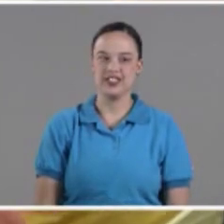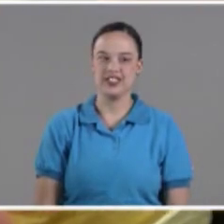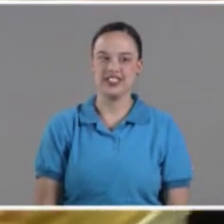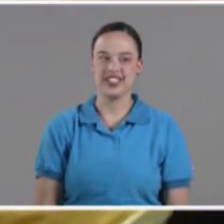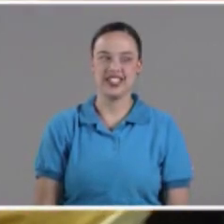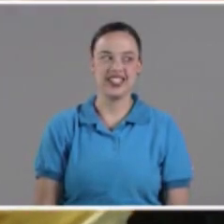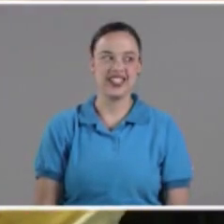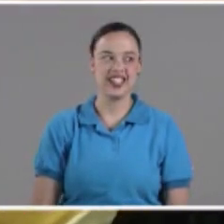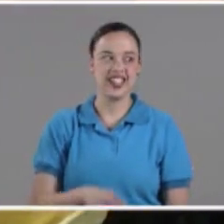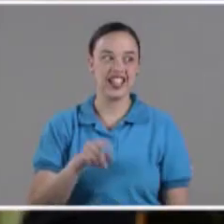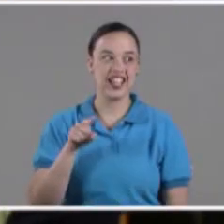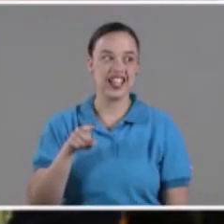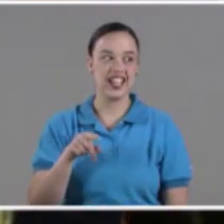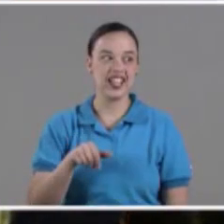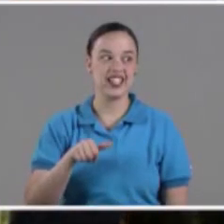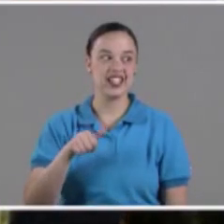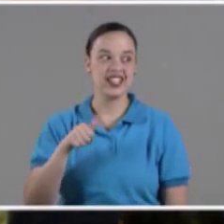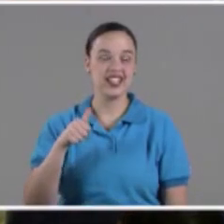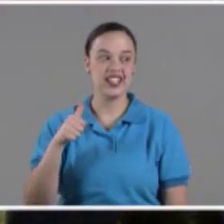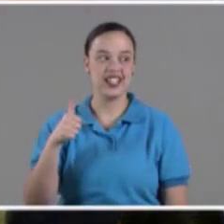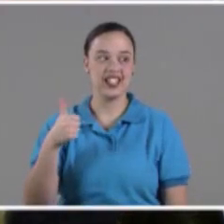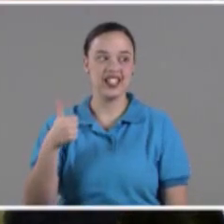es otra versión